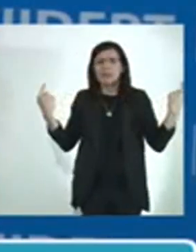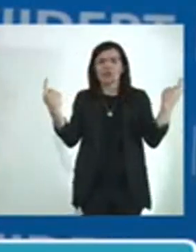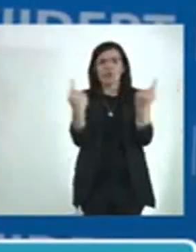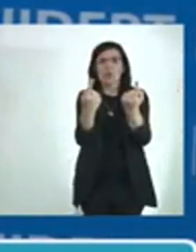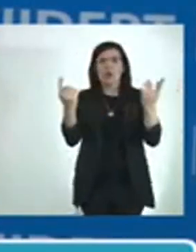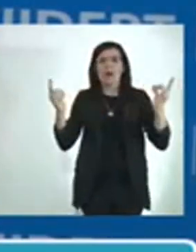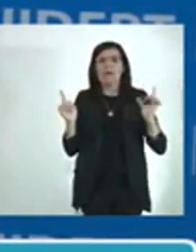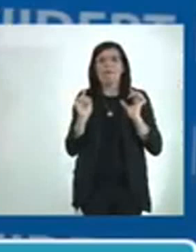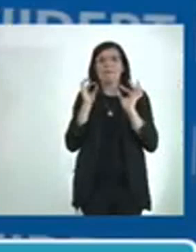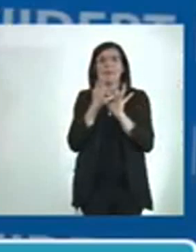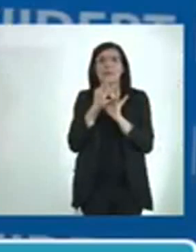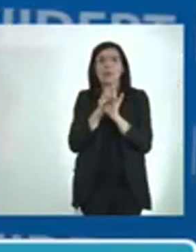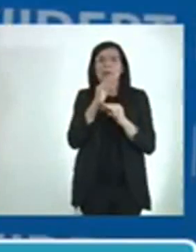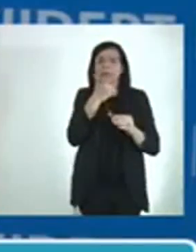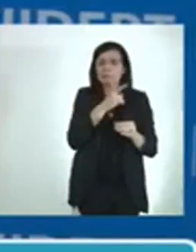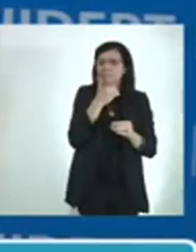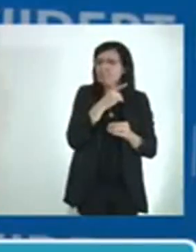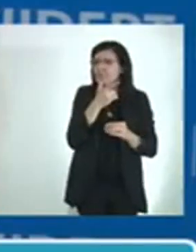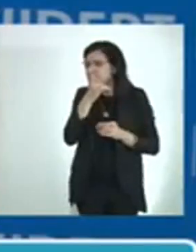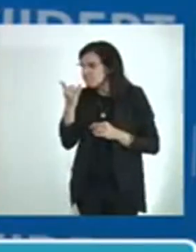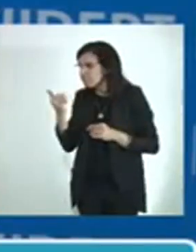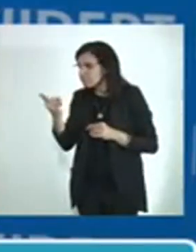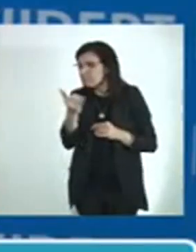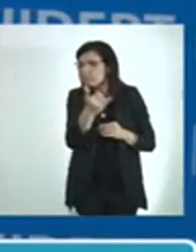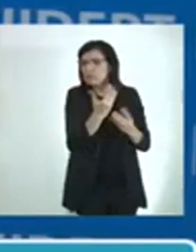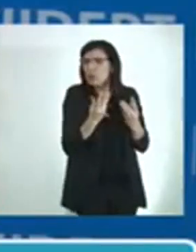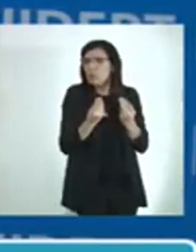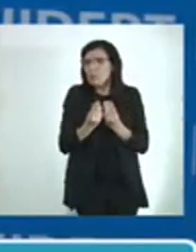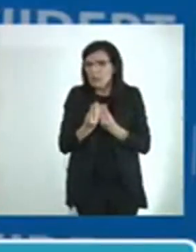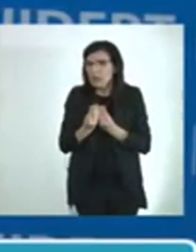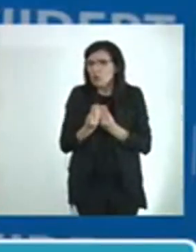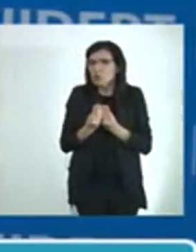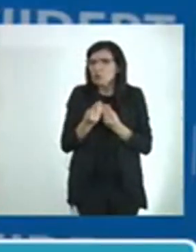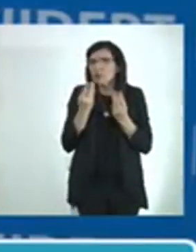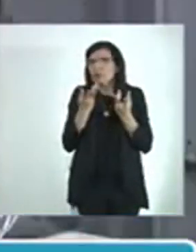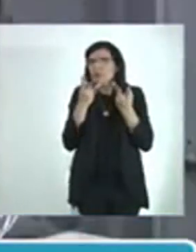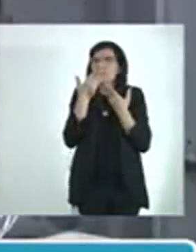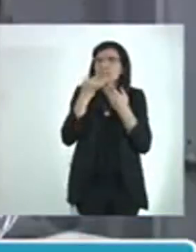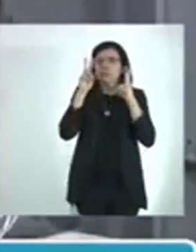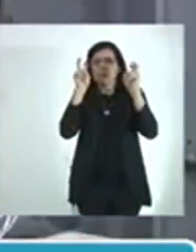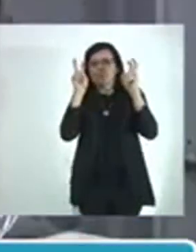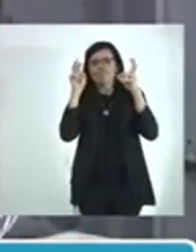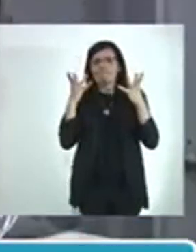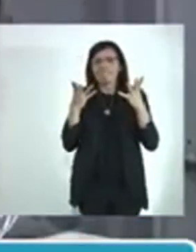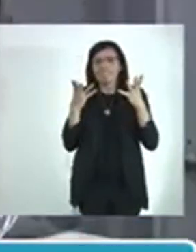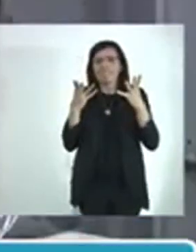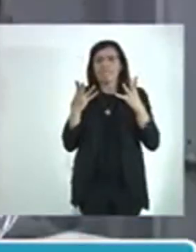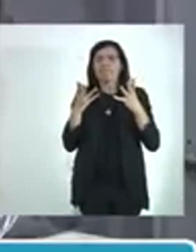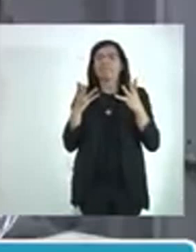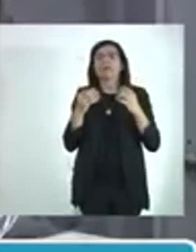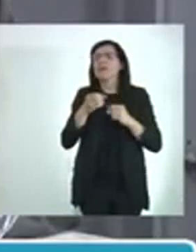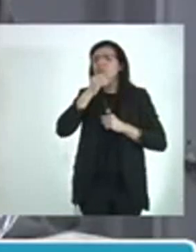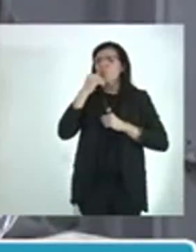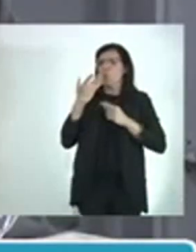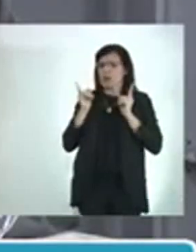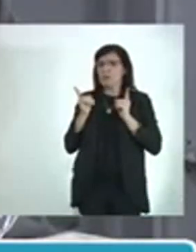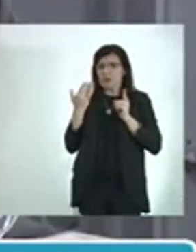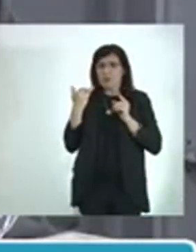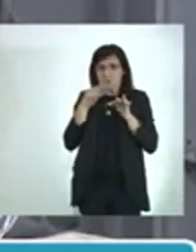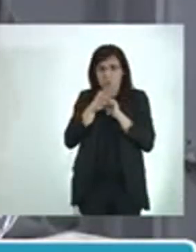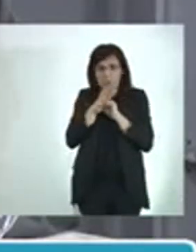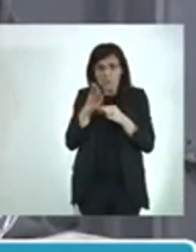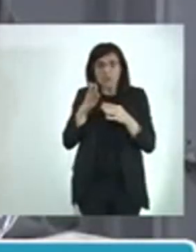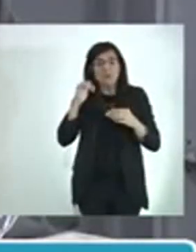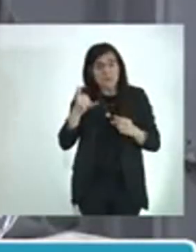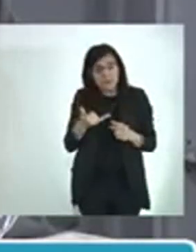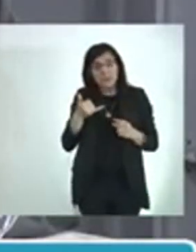alumnos. ¿Podemos decir que cualquier docente puede implementar, puede enseñar la ESI? Sí,